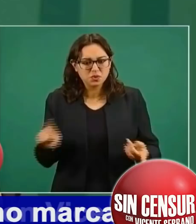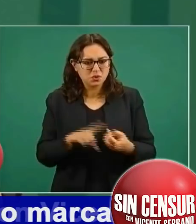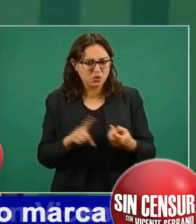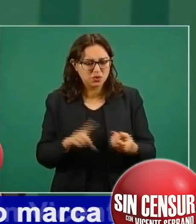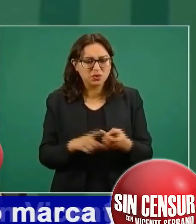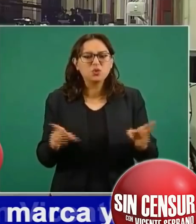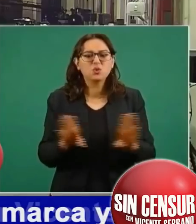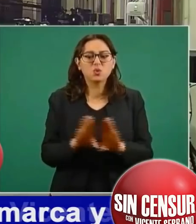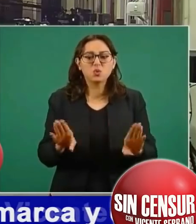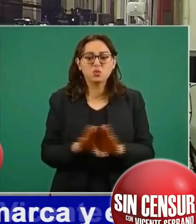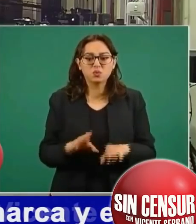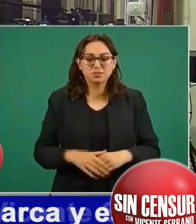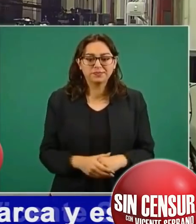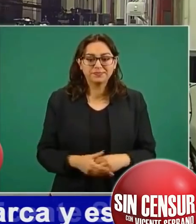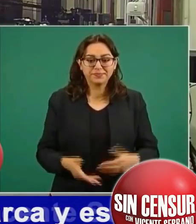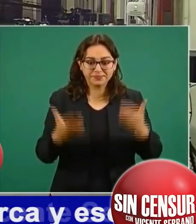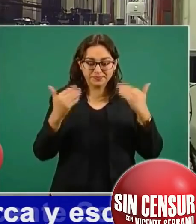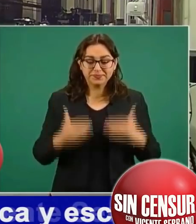Adelante.